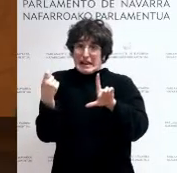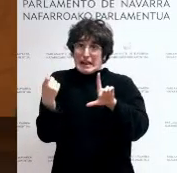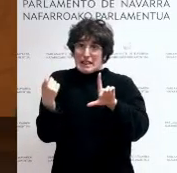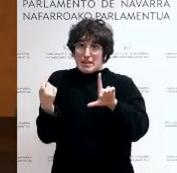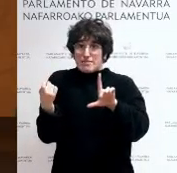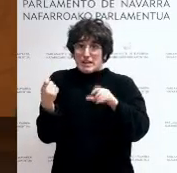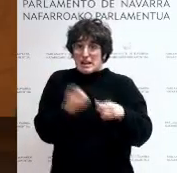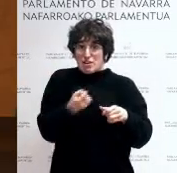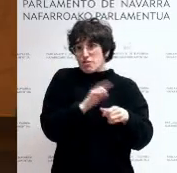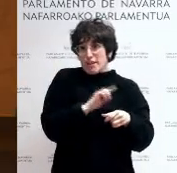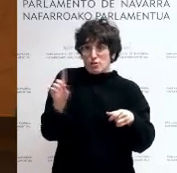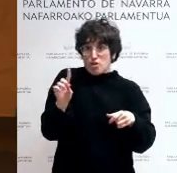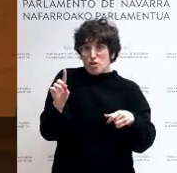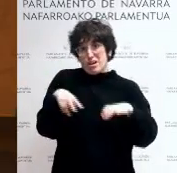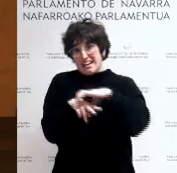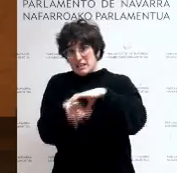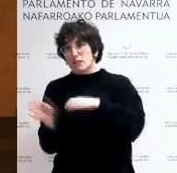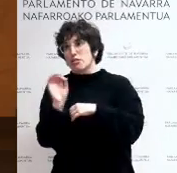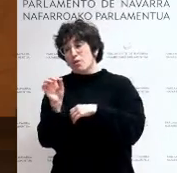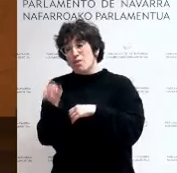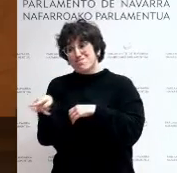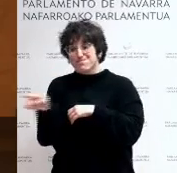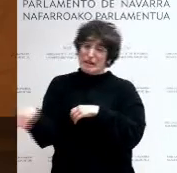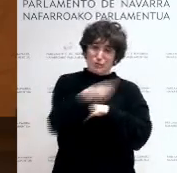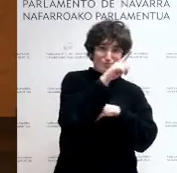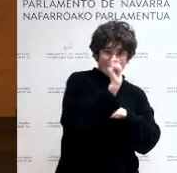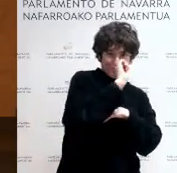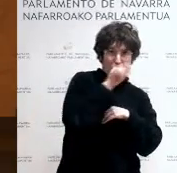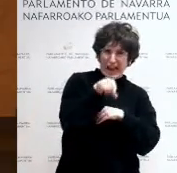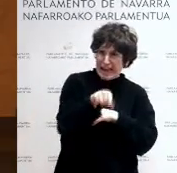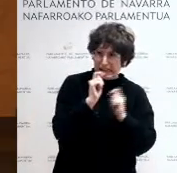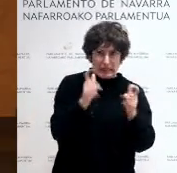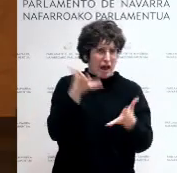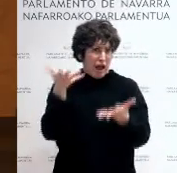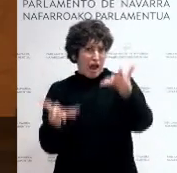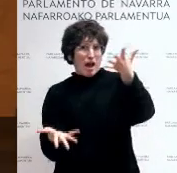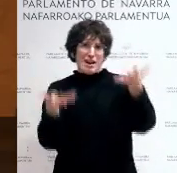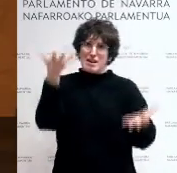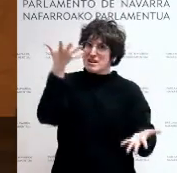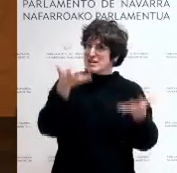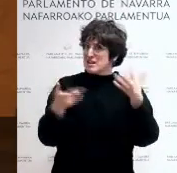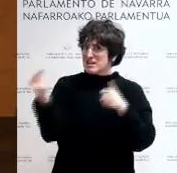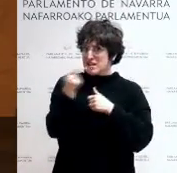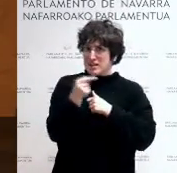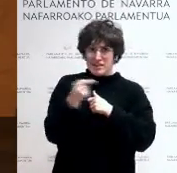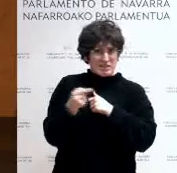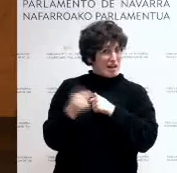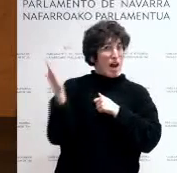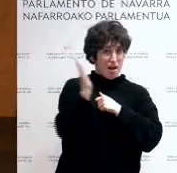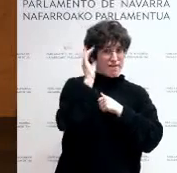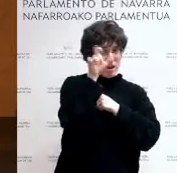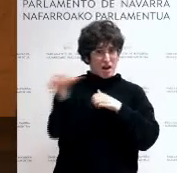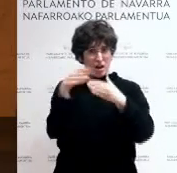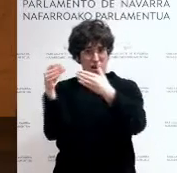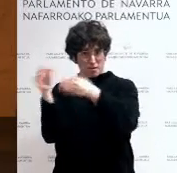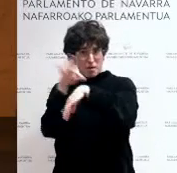a Pamplona, y cito textualmente, genera una serie de incertidumbres e de inconvenientes adicionales para los pacientes, unos gastos